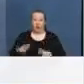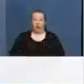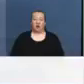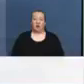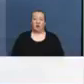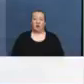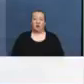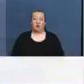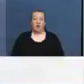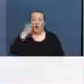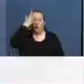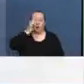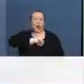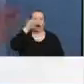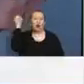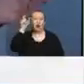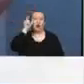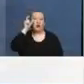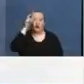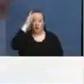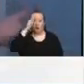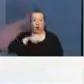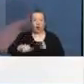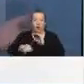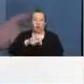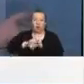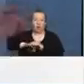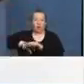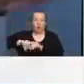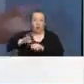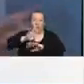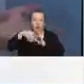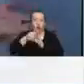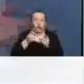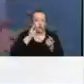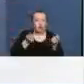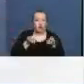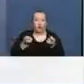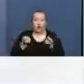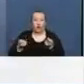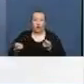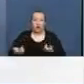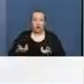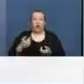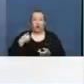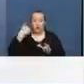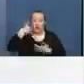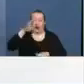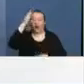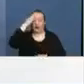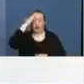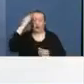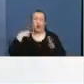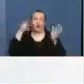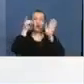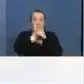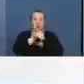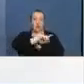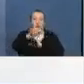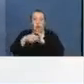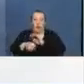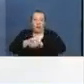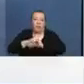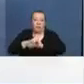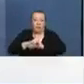luego manipulado pasó a mí no me sorprende todo lo que está pasando lo sabía lo denunciamos lo ocultar porque dan